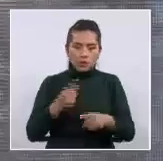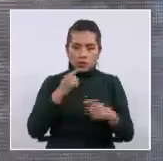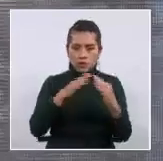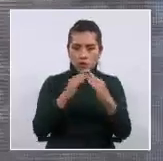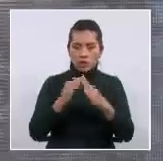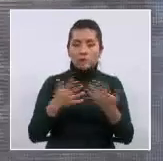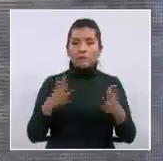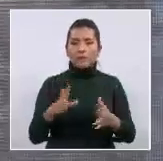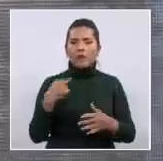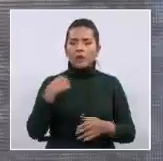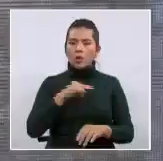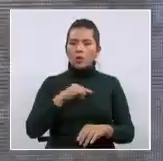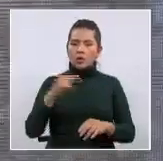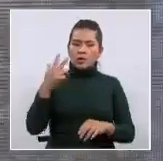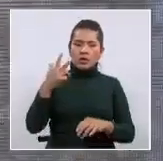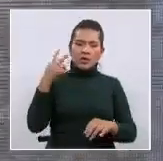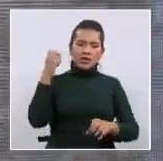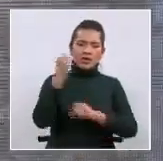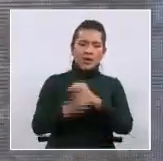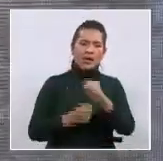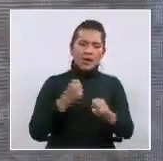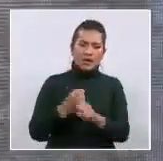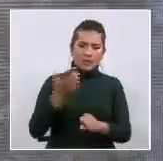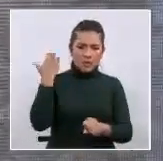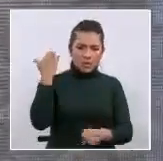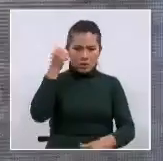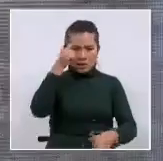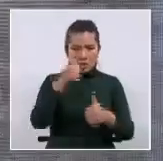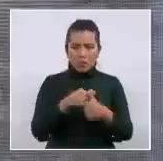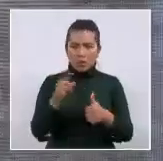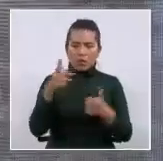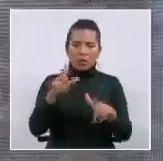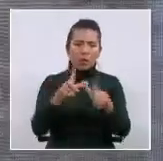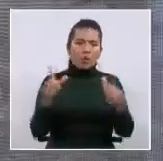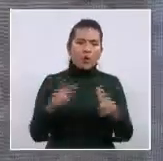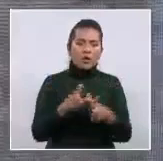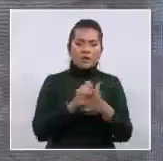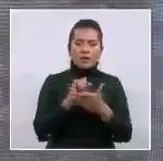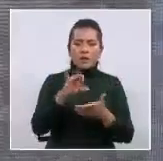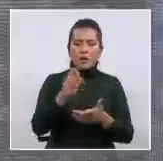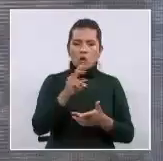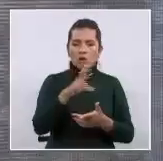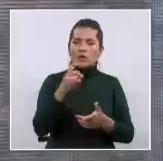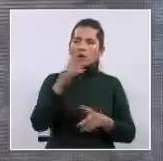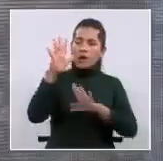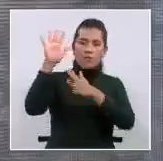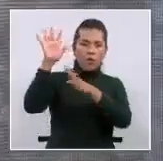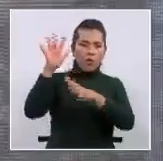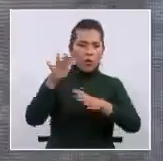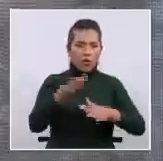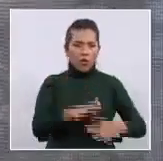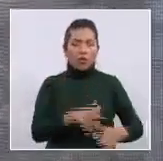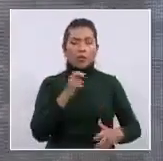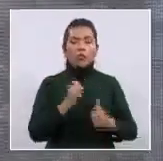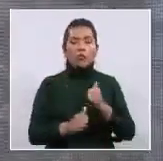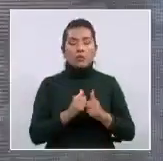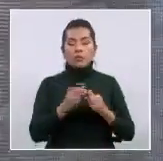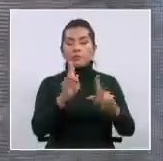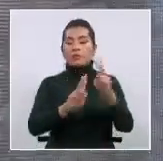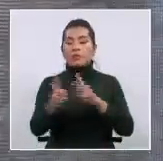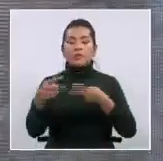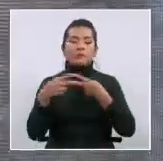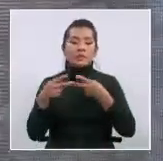Estamos a 3 años de un mega deslizamiento en la zona de San Jorge y Cantutani. Y diferentes vecinos y vecinas de estos